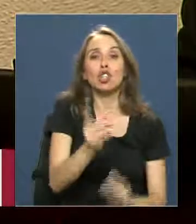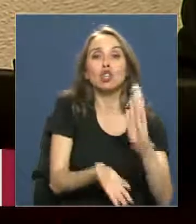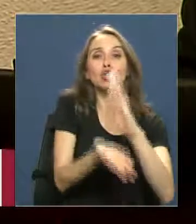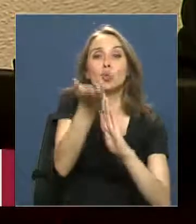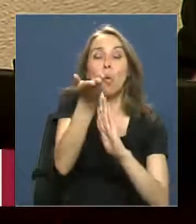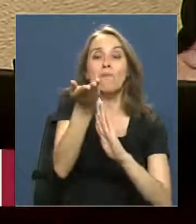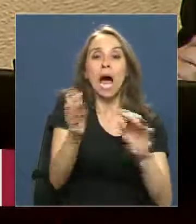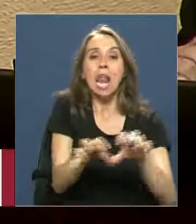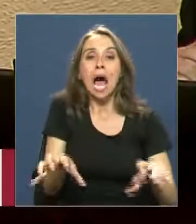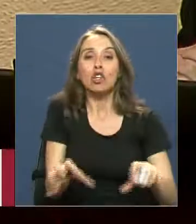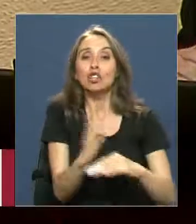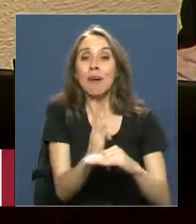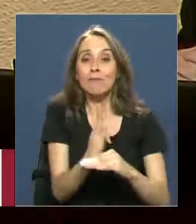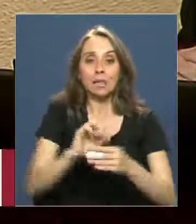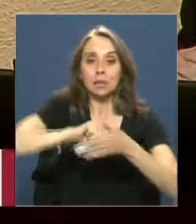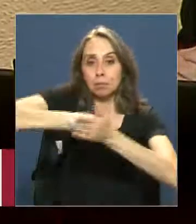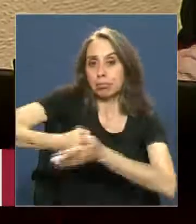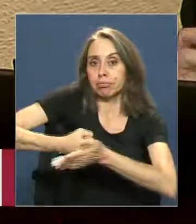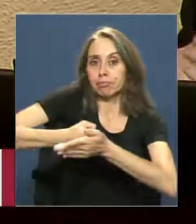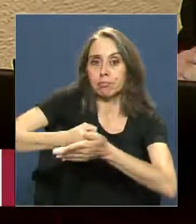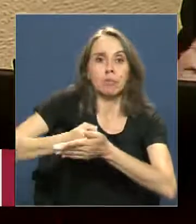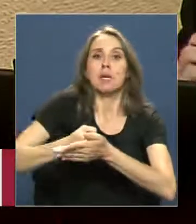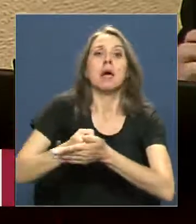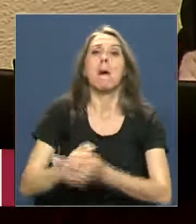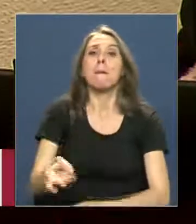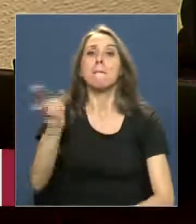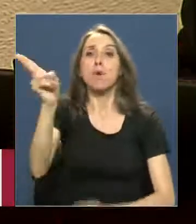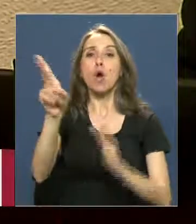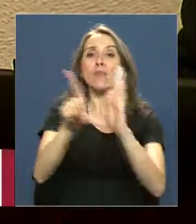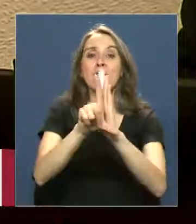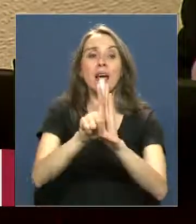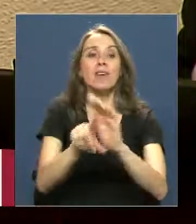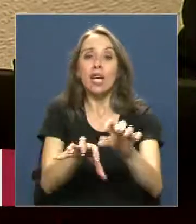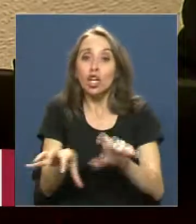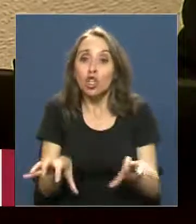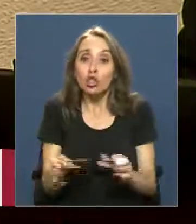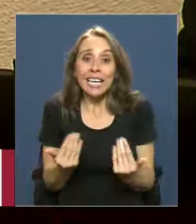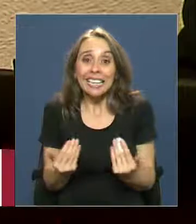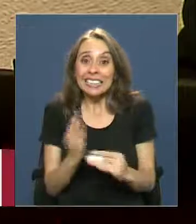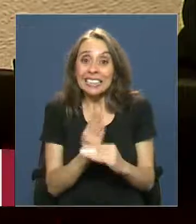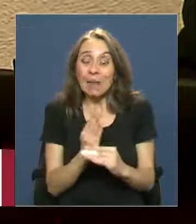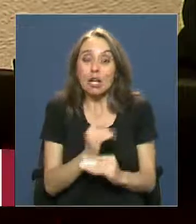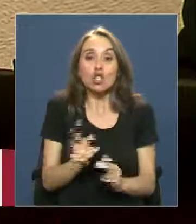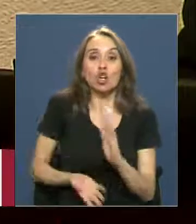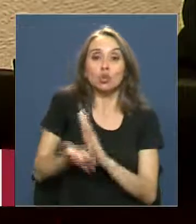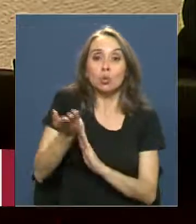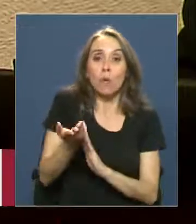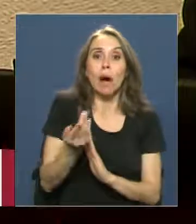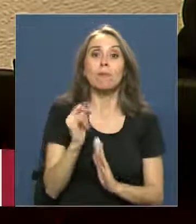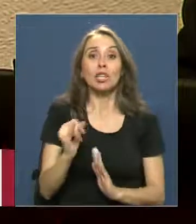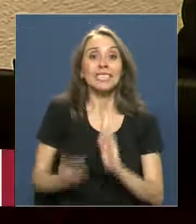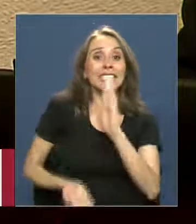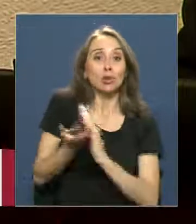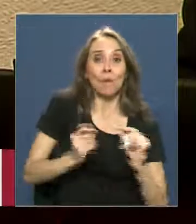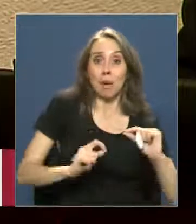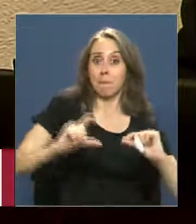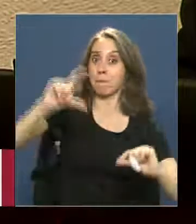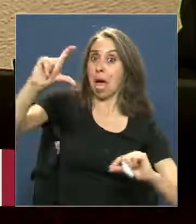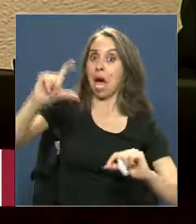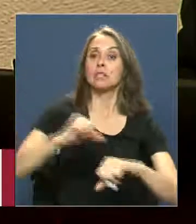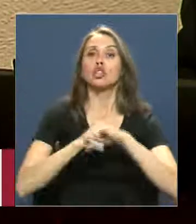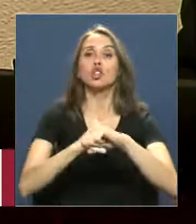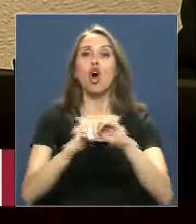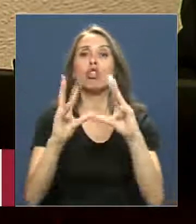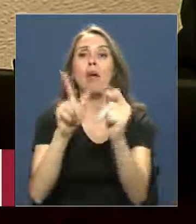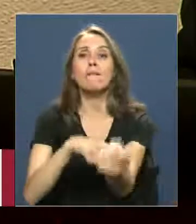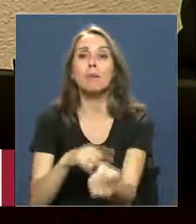los insumos básicos. Prohibir el alza de estos insumos es atentar contra la familia chilena. Por lo tanto, lo que nosotros hoy